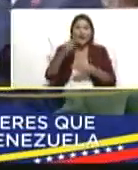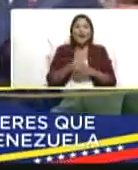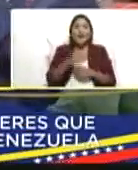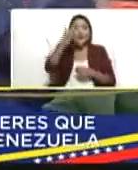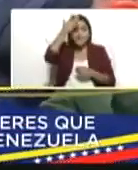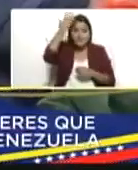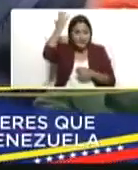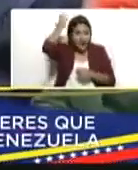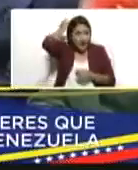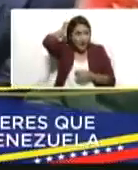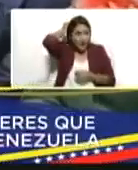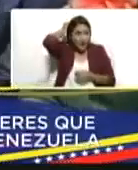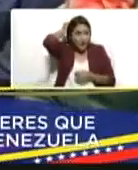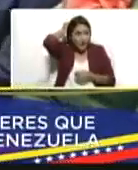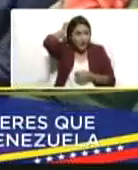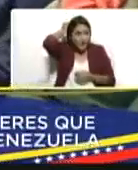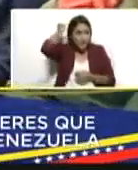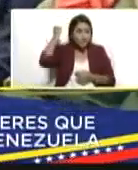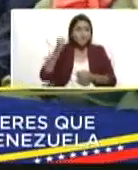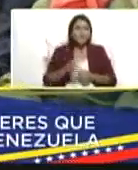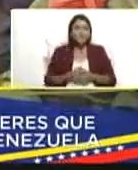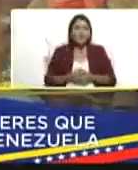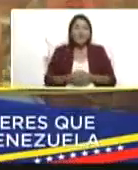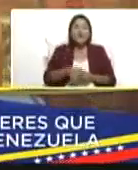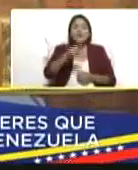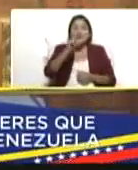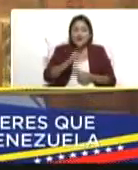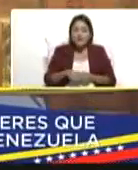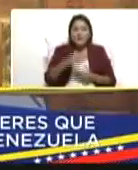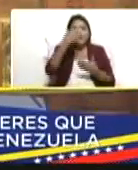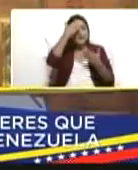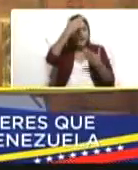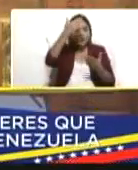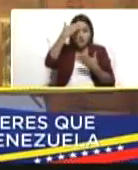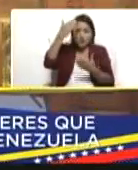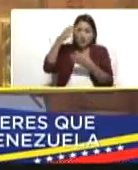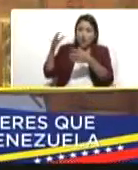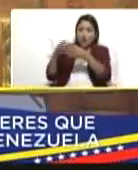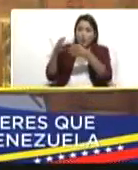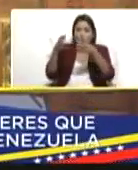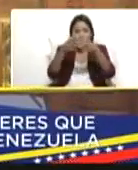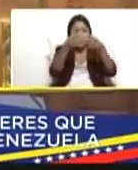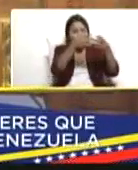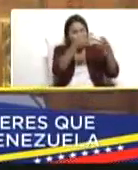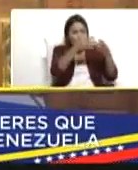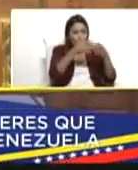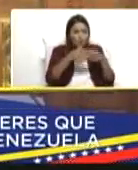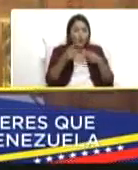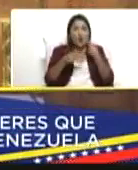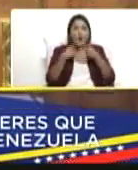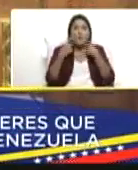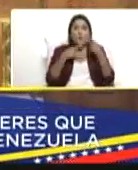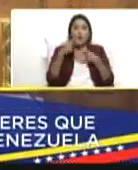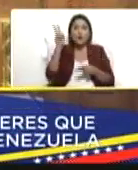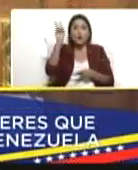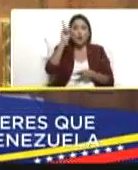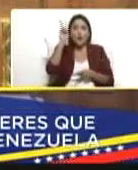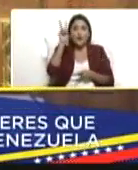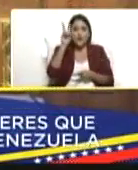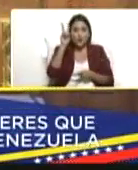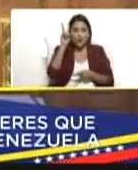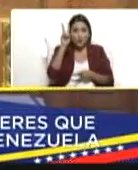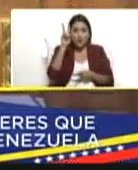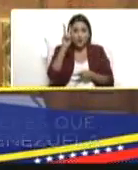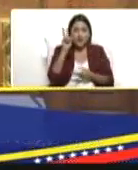embajadoras mi saludo a todos los partidos políticos y movimientos políticos del país